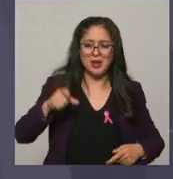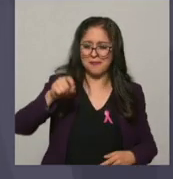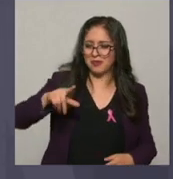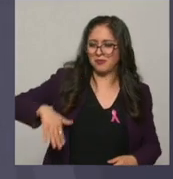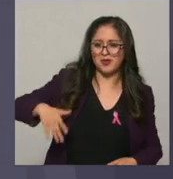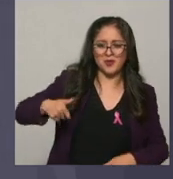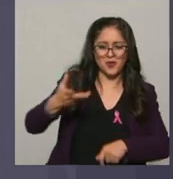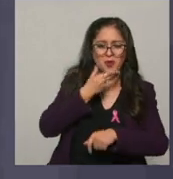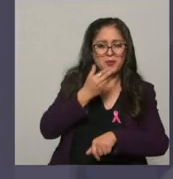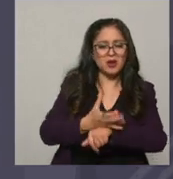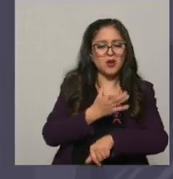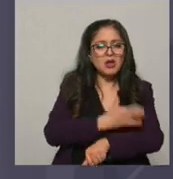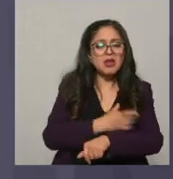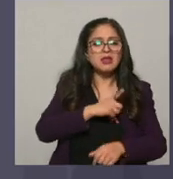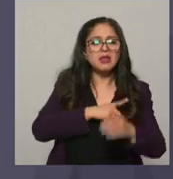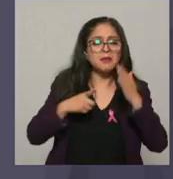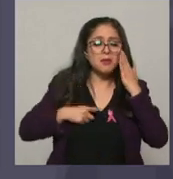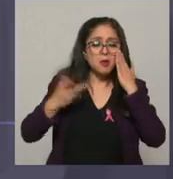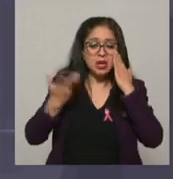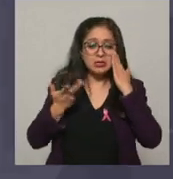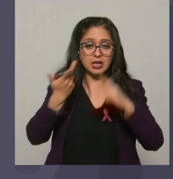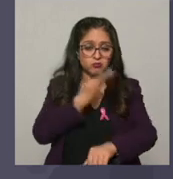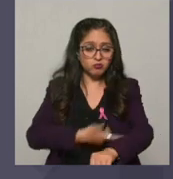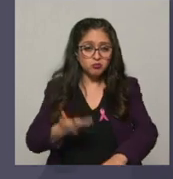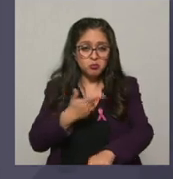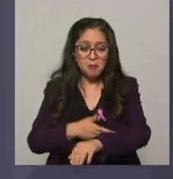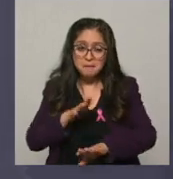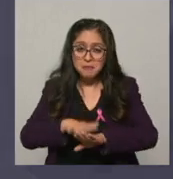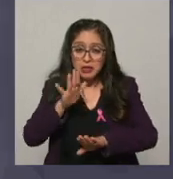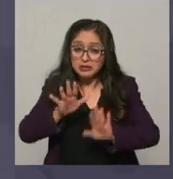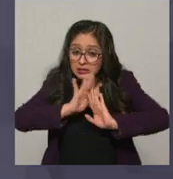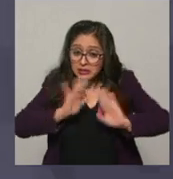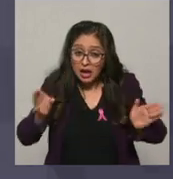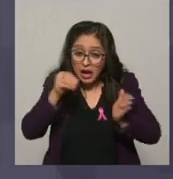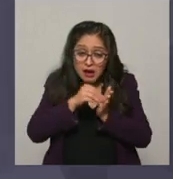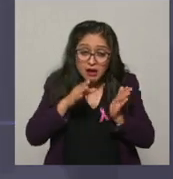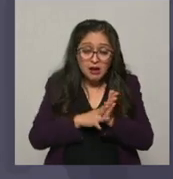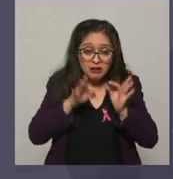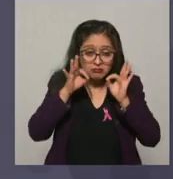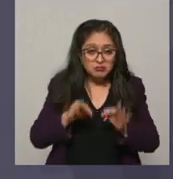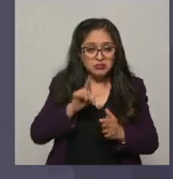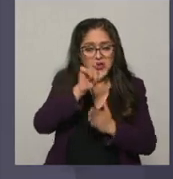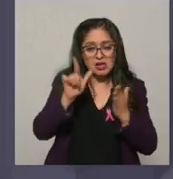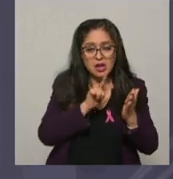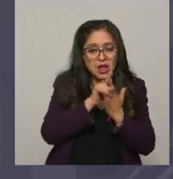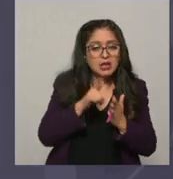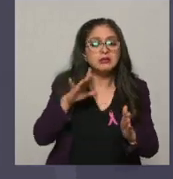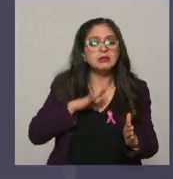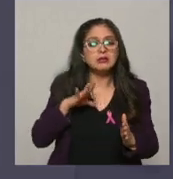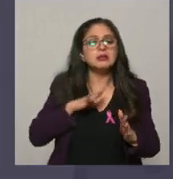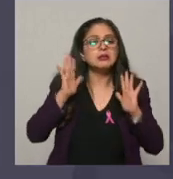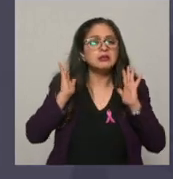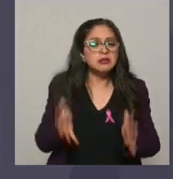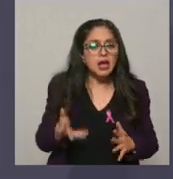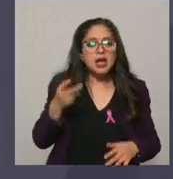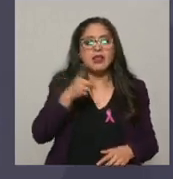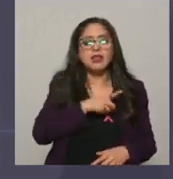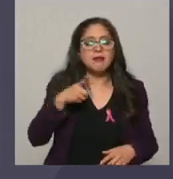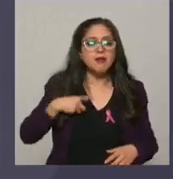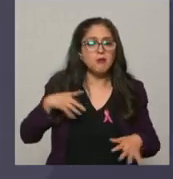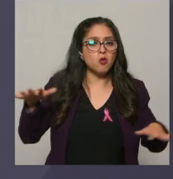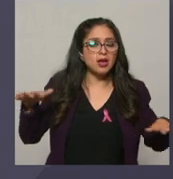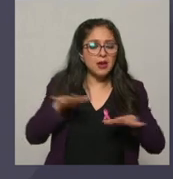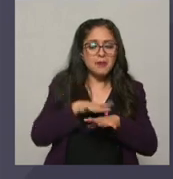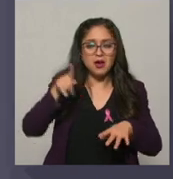rato de, bueno, es que hay que hacer más protocolos, es que ya está, está la estructura legal. Sí, no, ya está. Ya la tenemos. Lo que hay que cambiar es